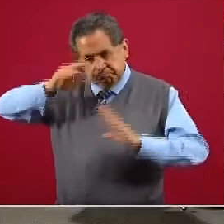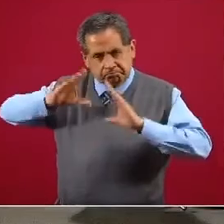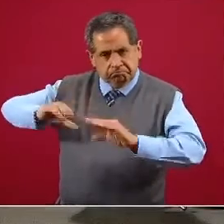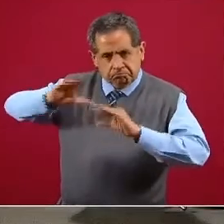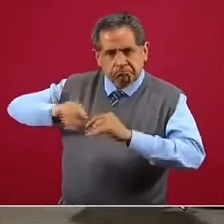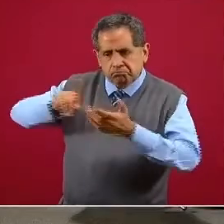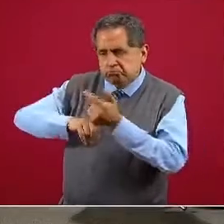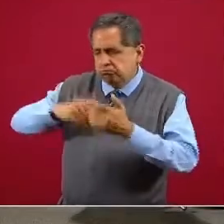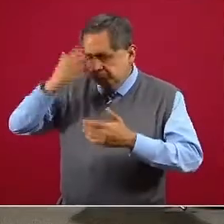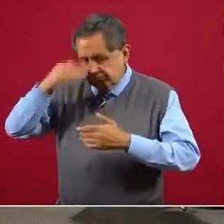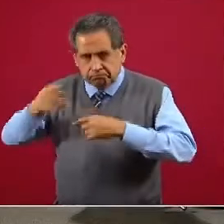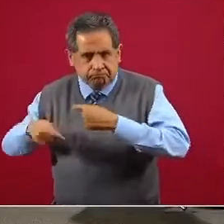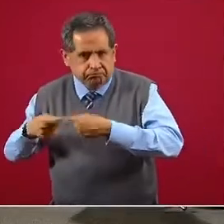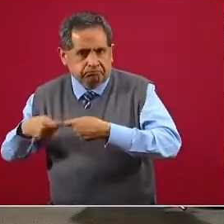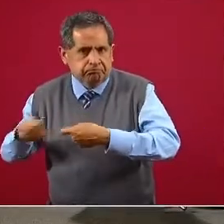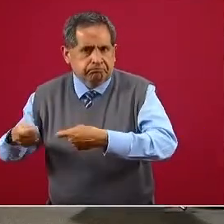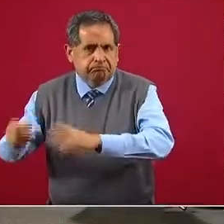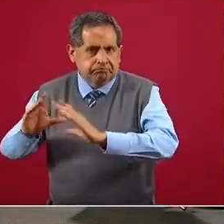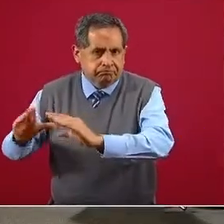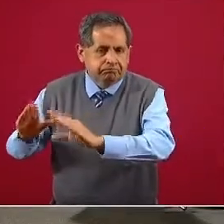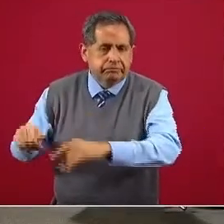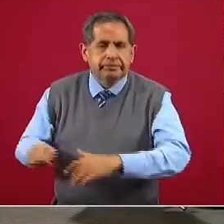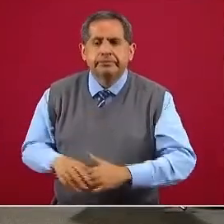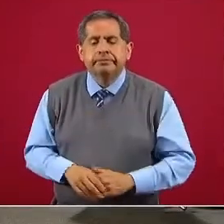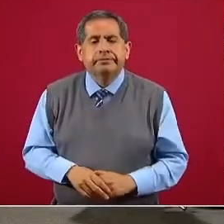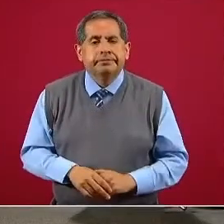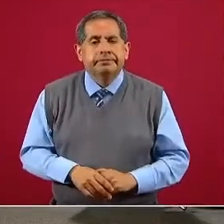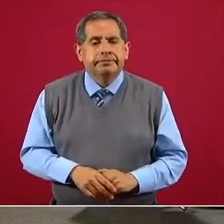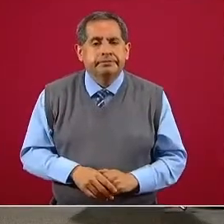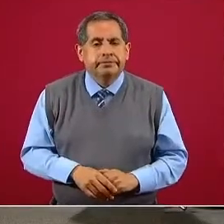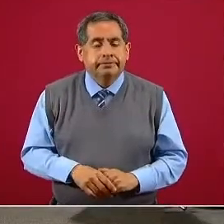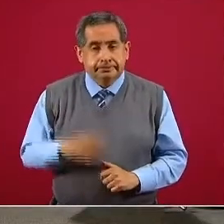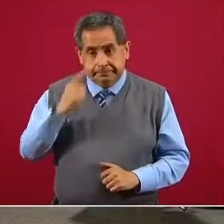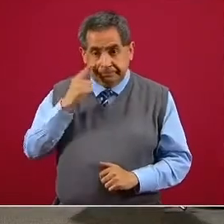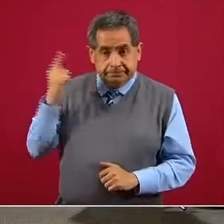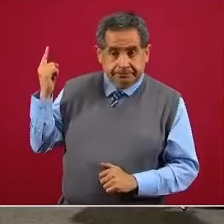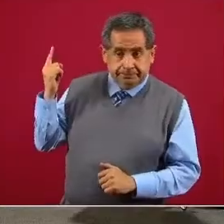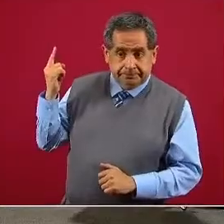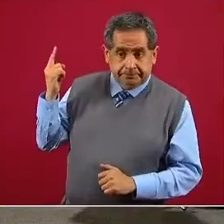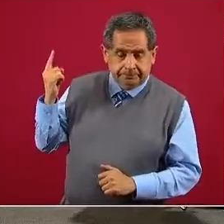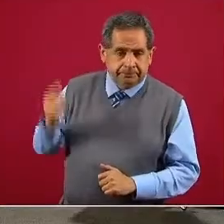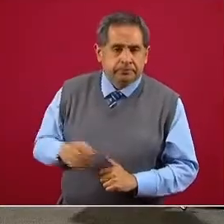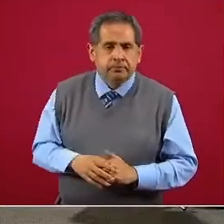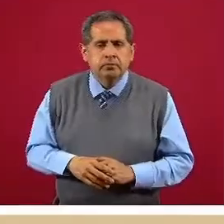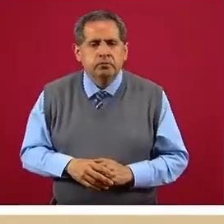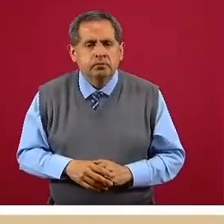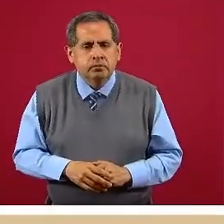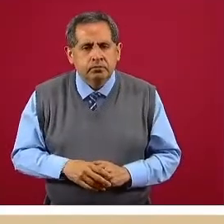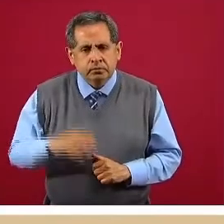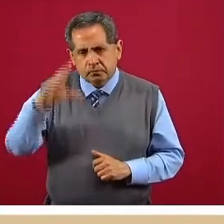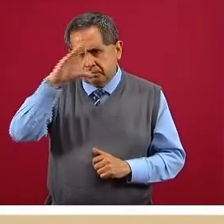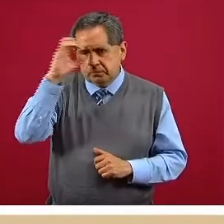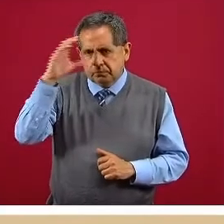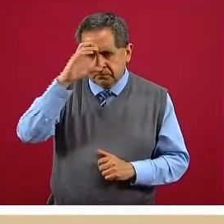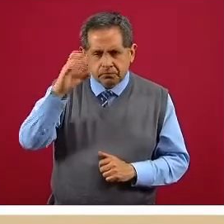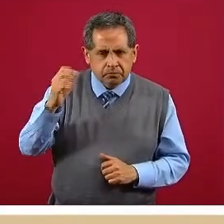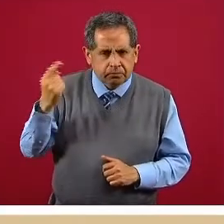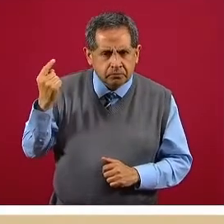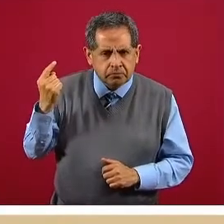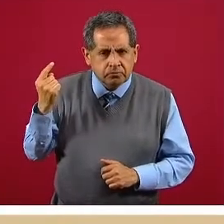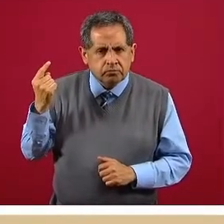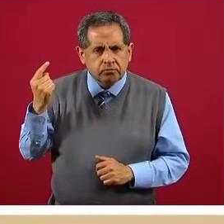población participante. La siguiente. Aquí pueden ver ustedes unas fotos en las